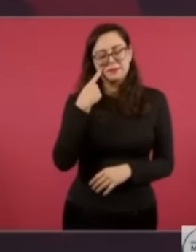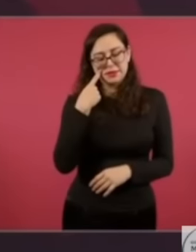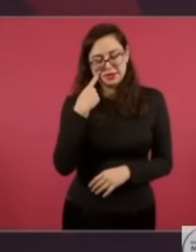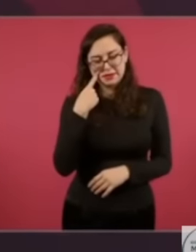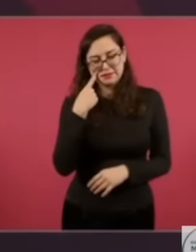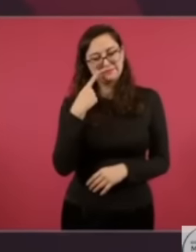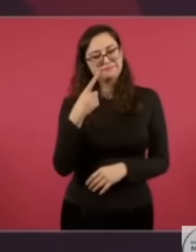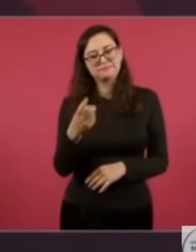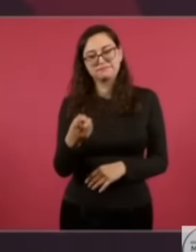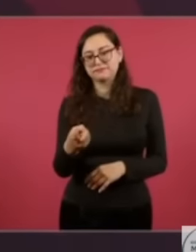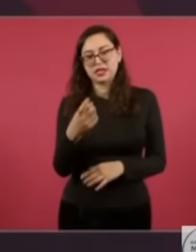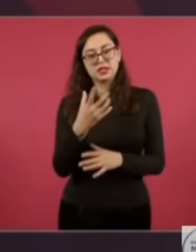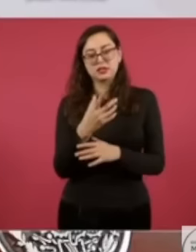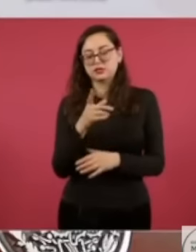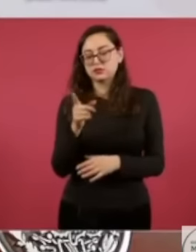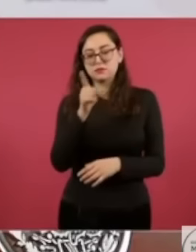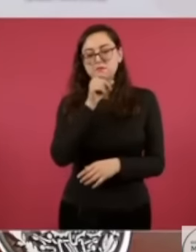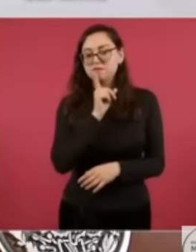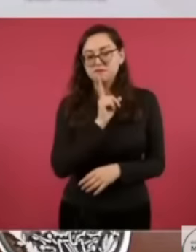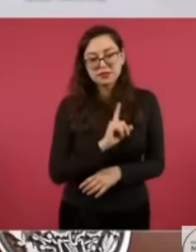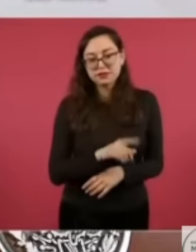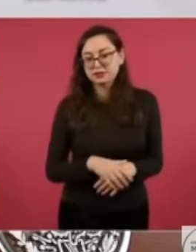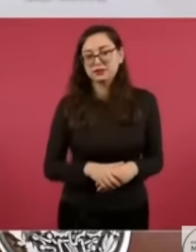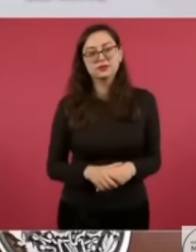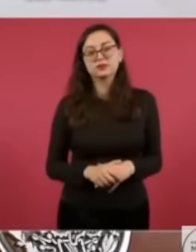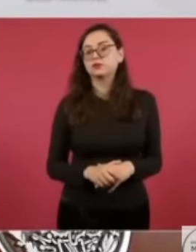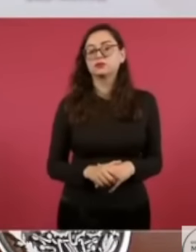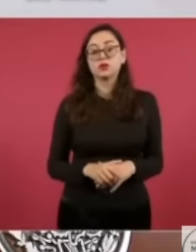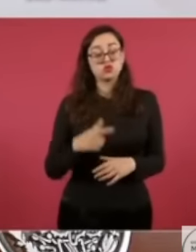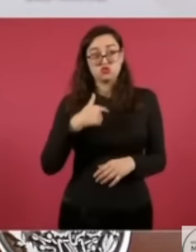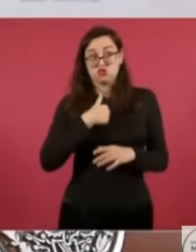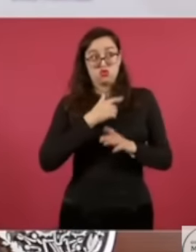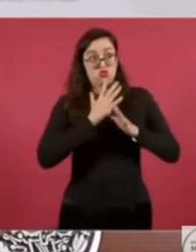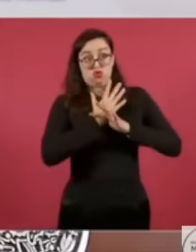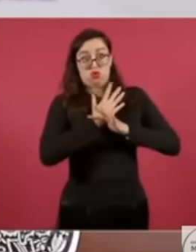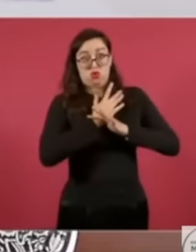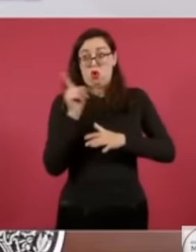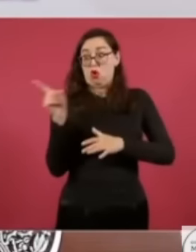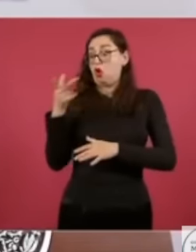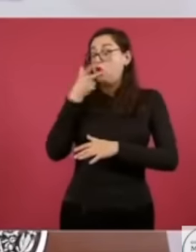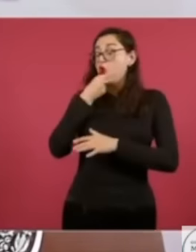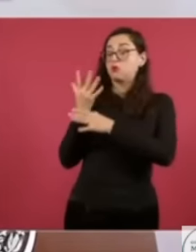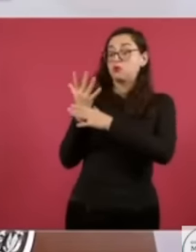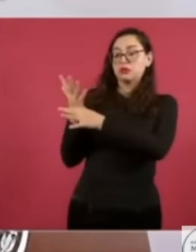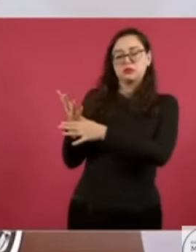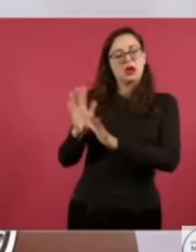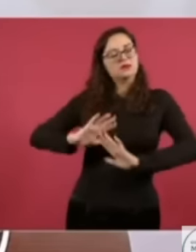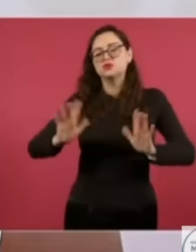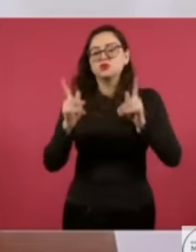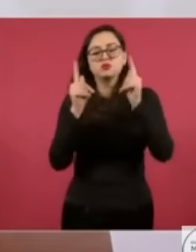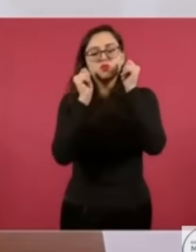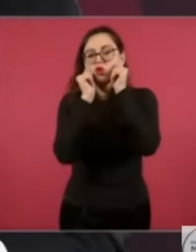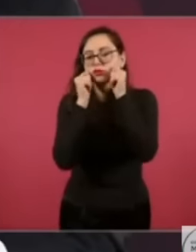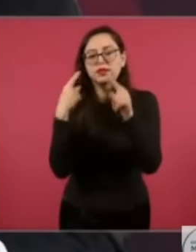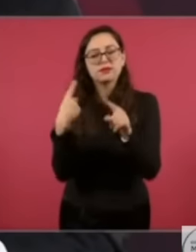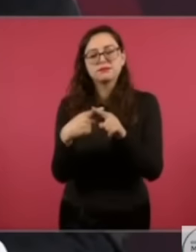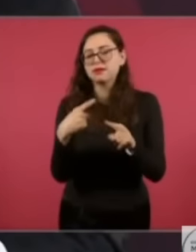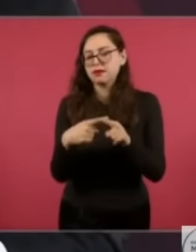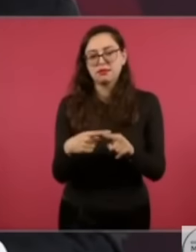no es cierto. No, yo no lo digo, lo dice sí, el ingeniero. Aunque lo diga él. O sea, eso no es cierto.